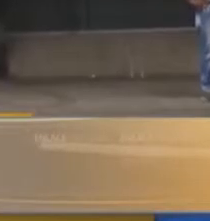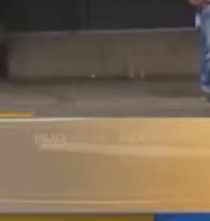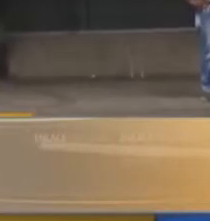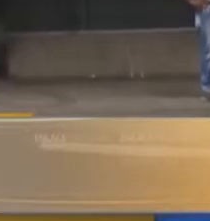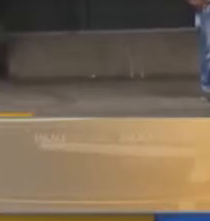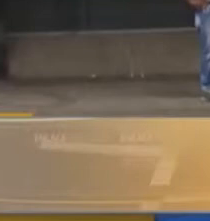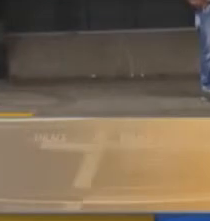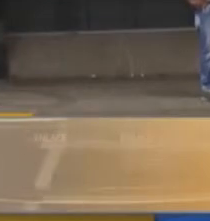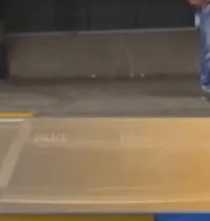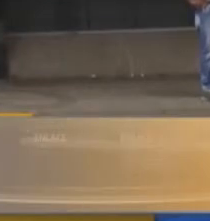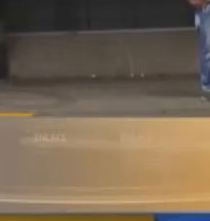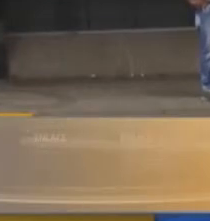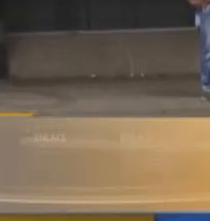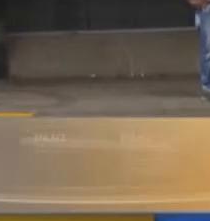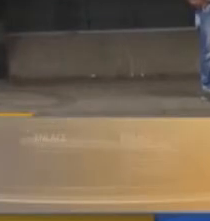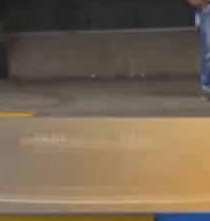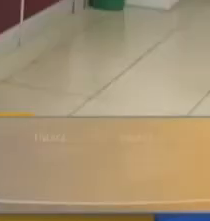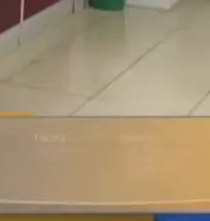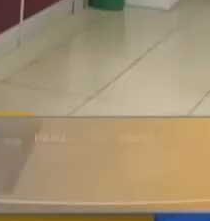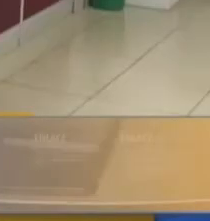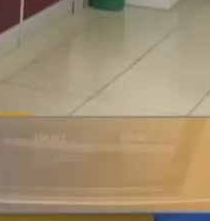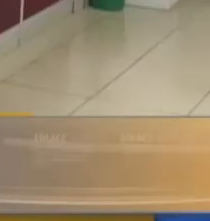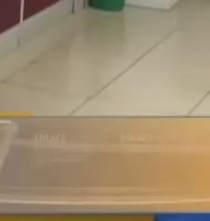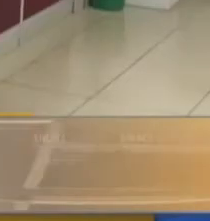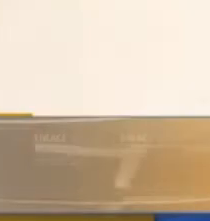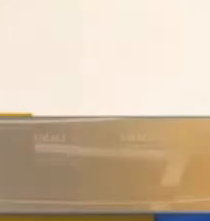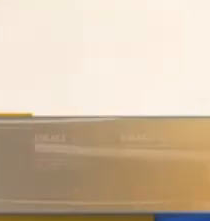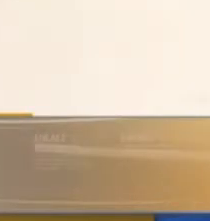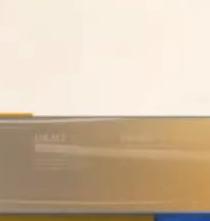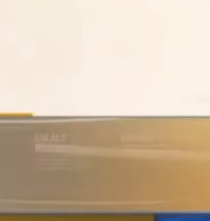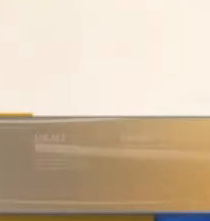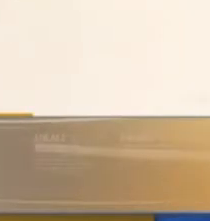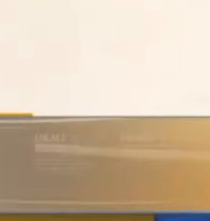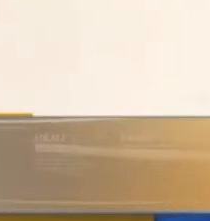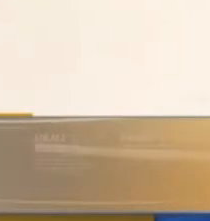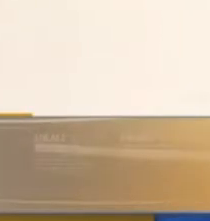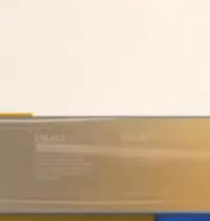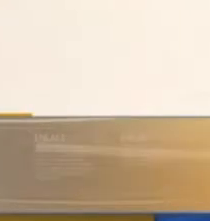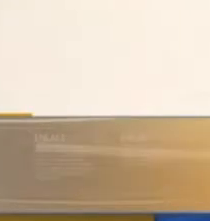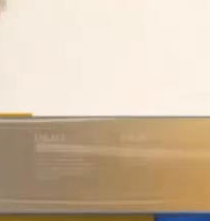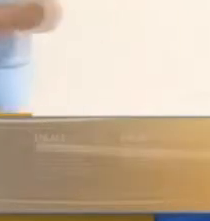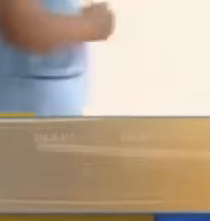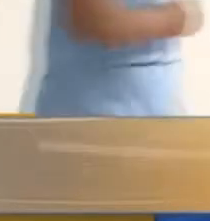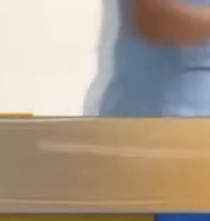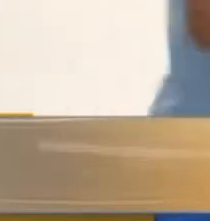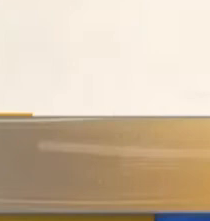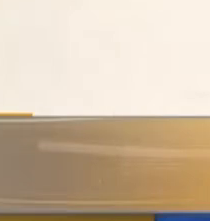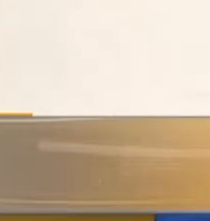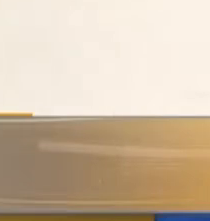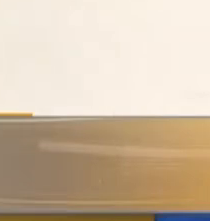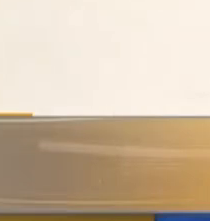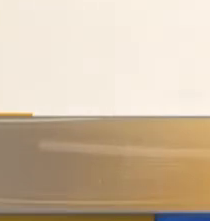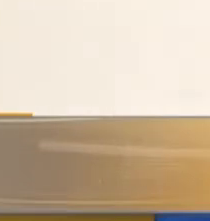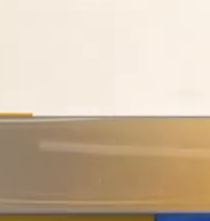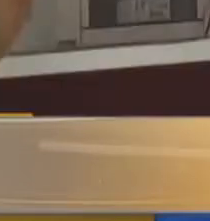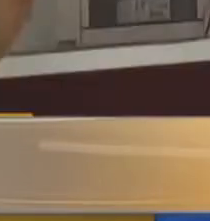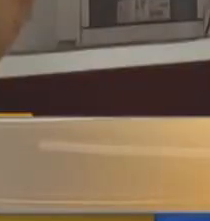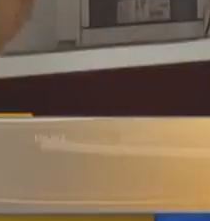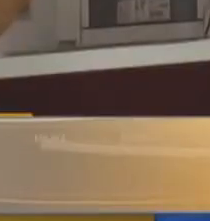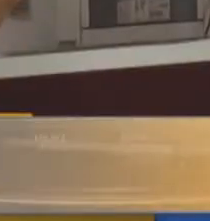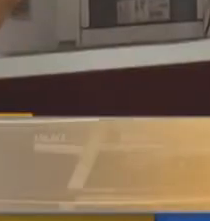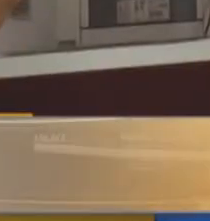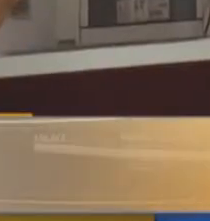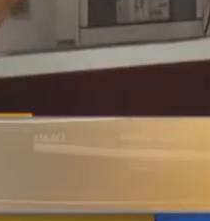Cafaba, eligió su nuevo consejo directivo. Con la participación de empresarios locales, la entidad, con más de 50 años de servicio en la ciudad,